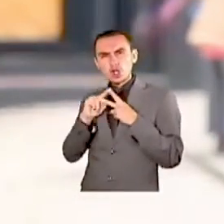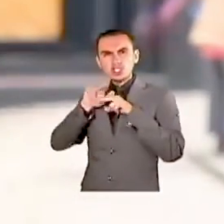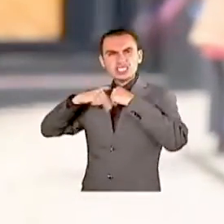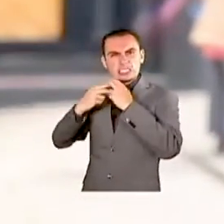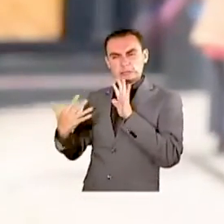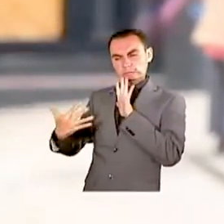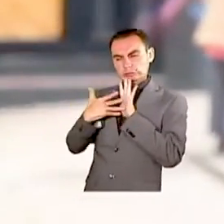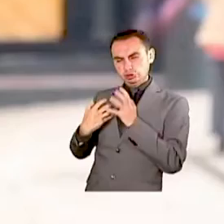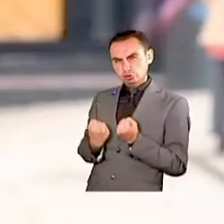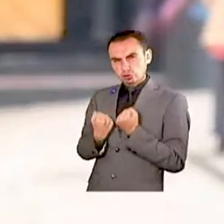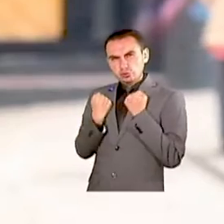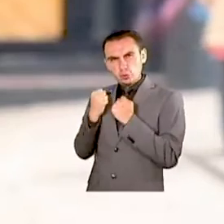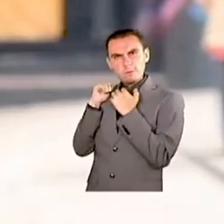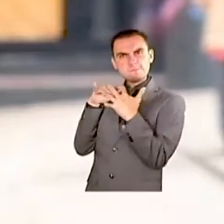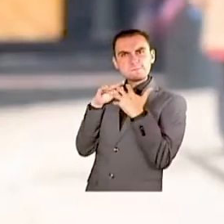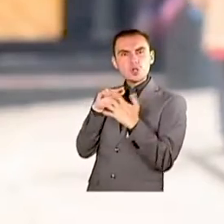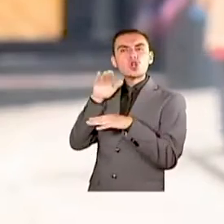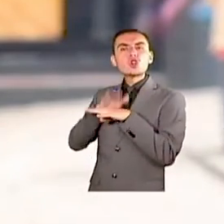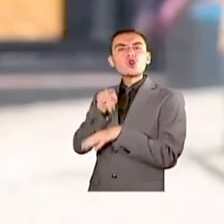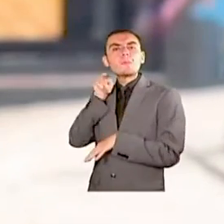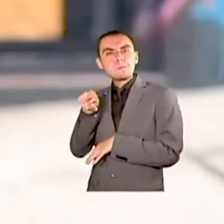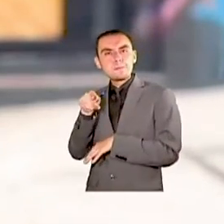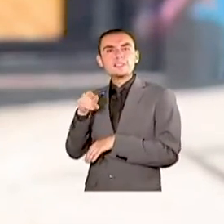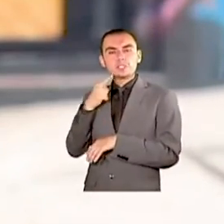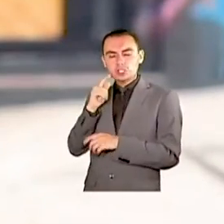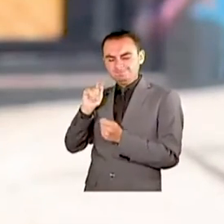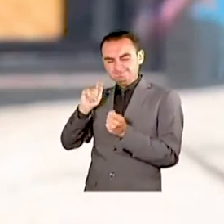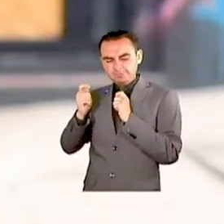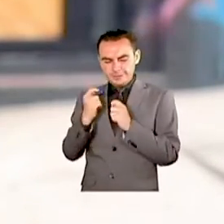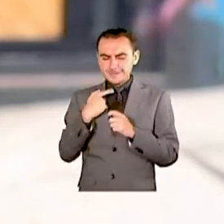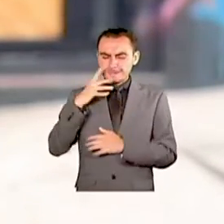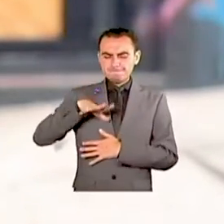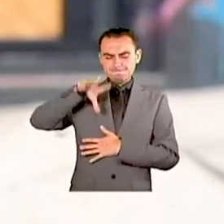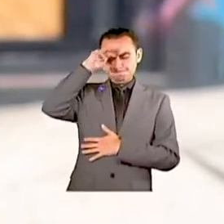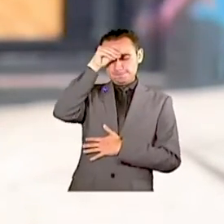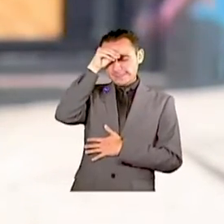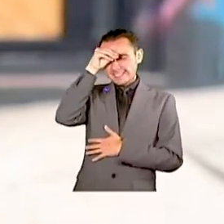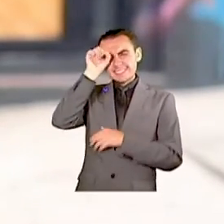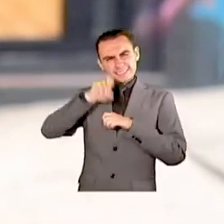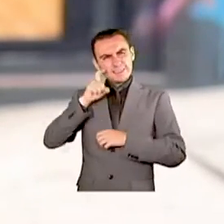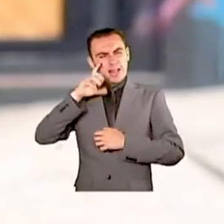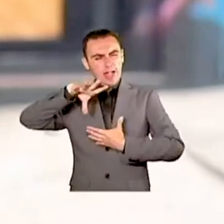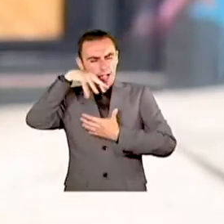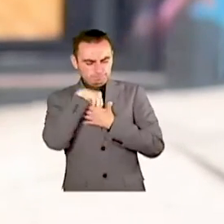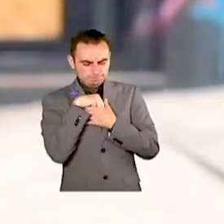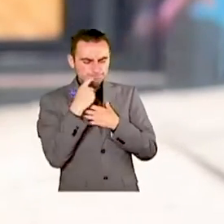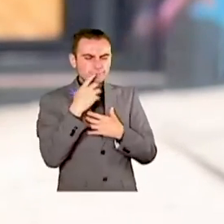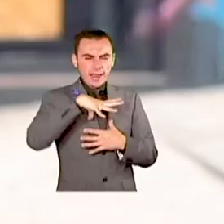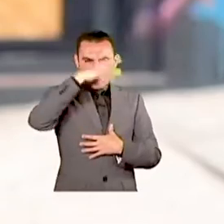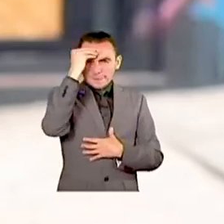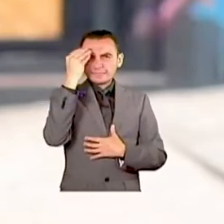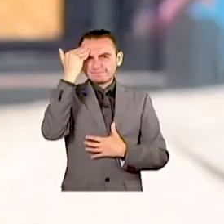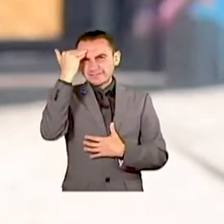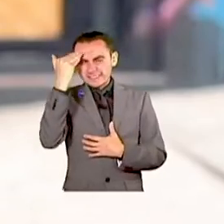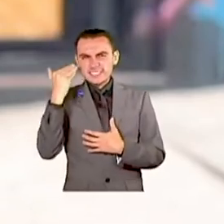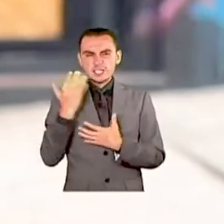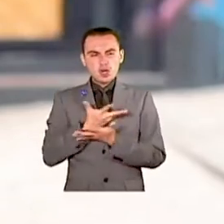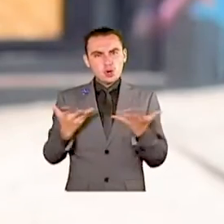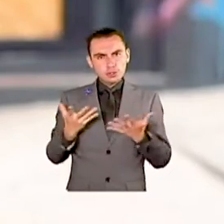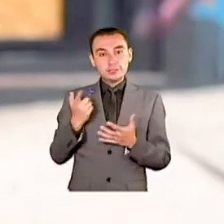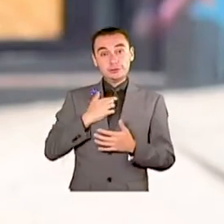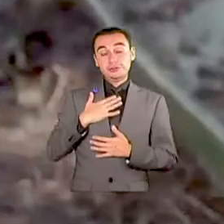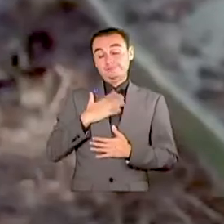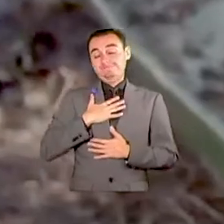que vivir en desarrollo del conflicto armado y de los cuales he tenido que aprender muchísimas cosas que nos atañen